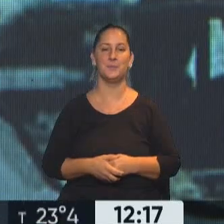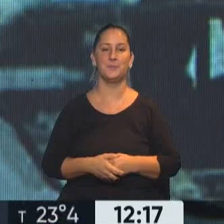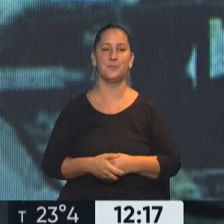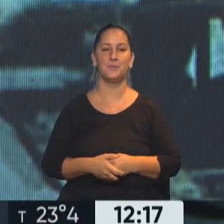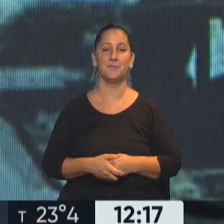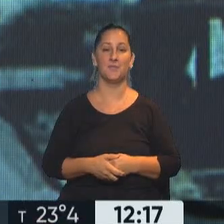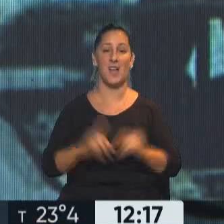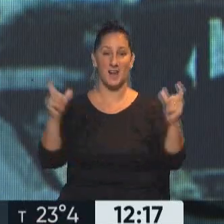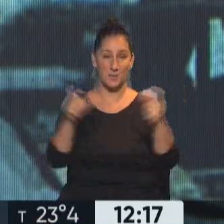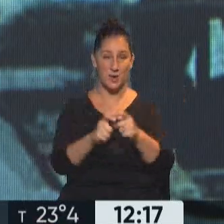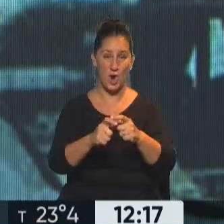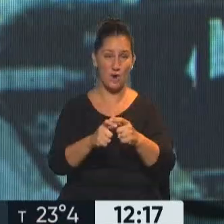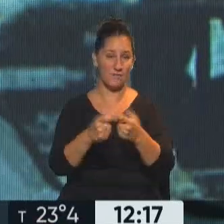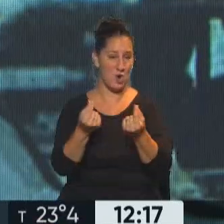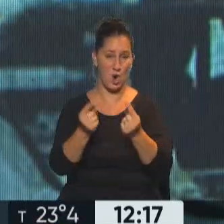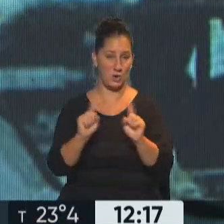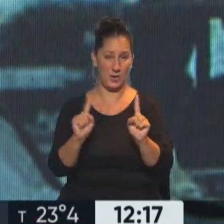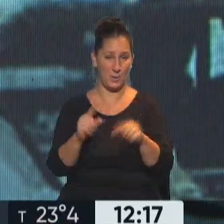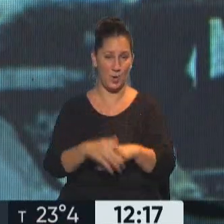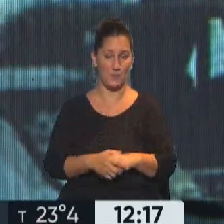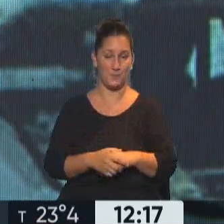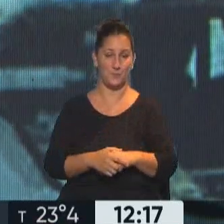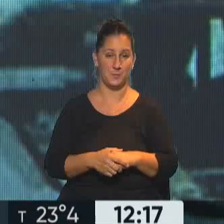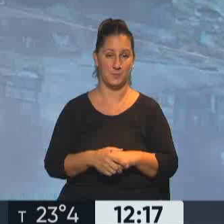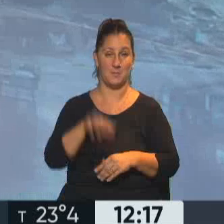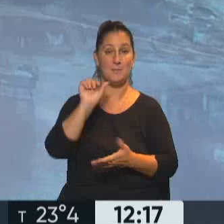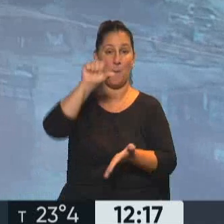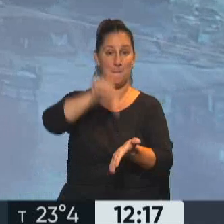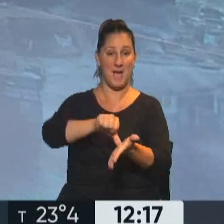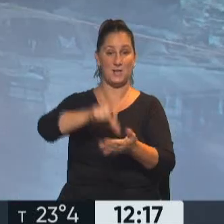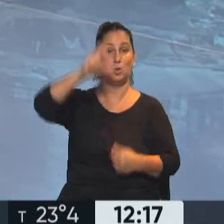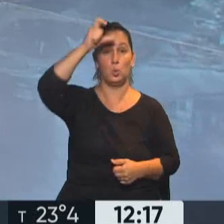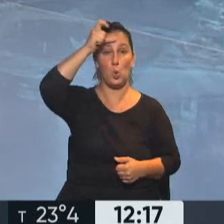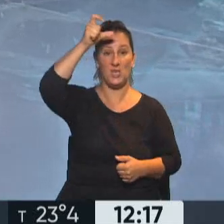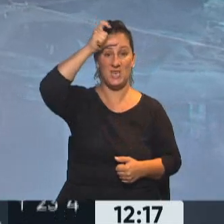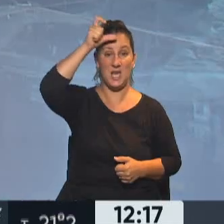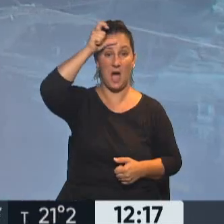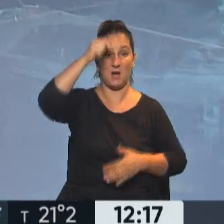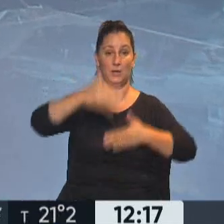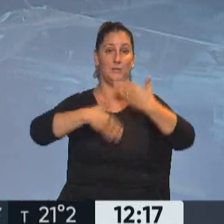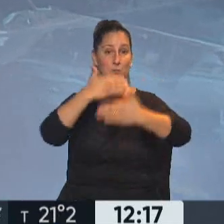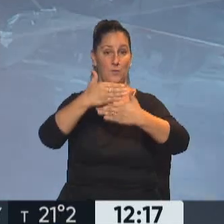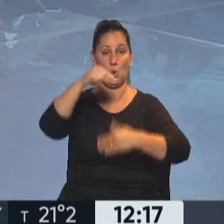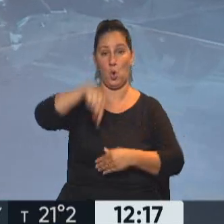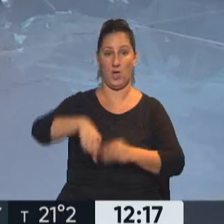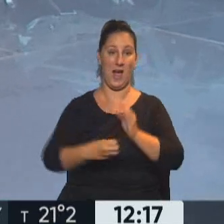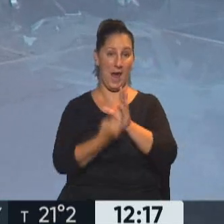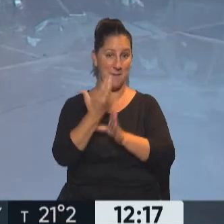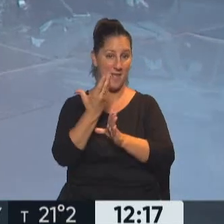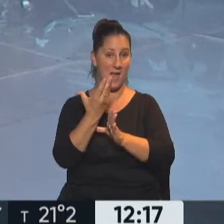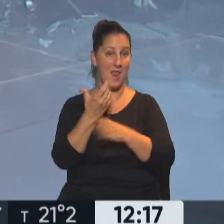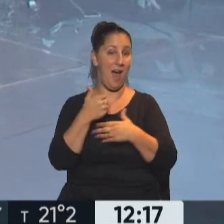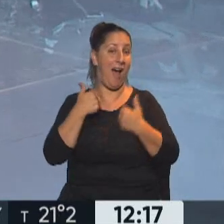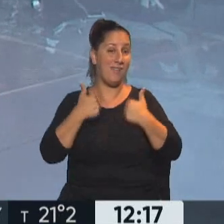no sirvió de mucho. No sirvió de mucho la reunión en Turquía que se desarrolló esta mañana. No tuvo